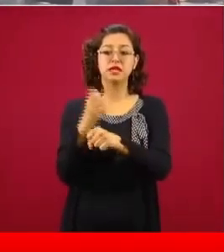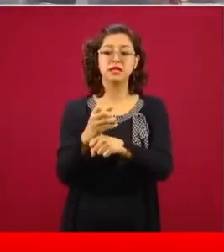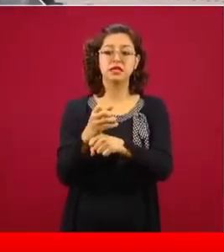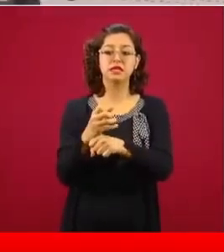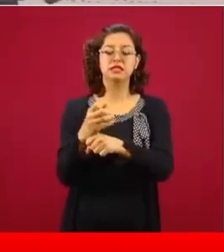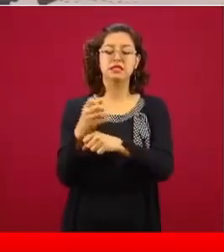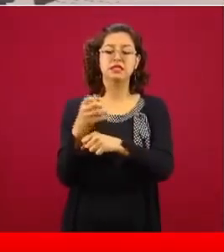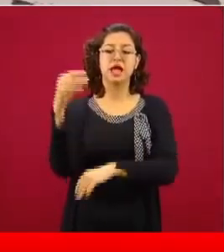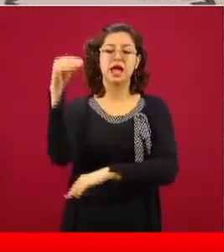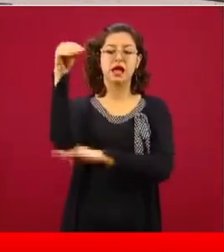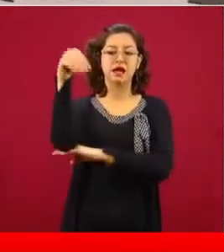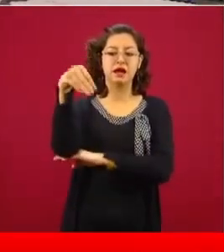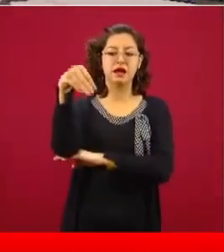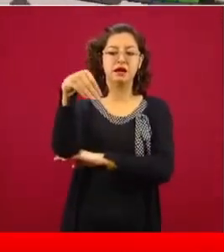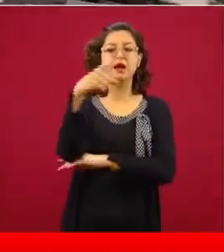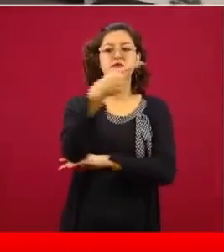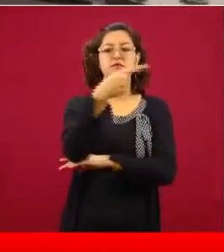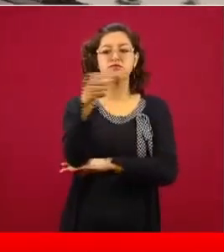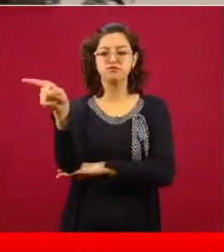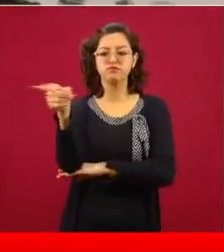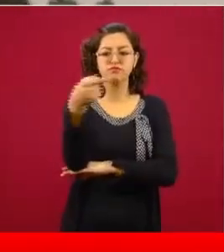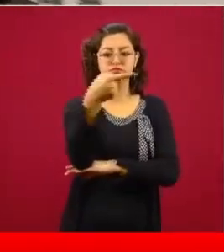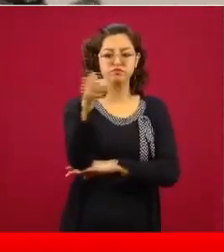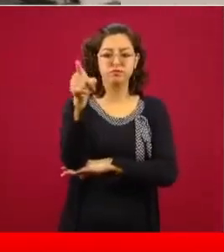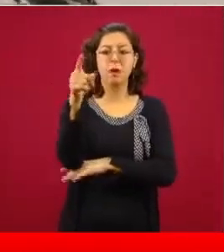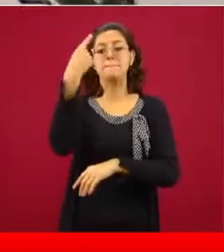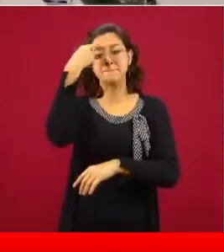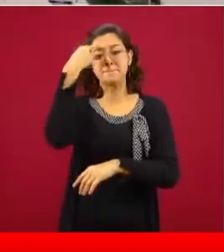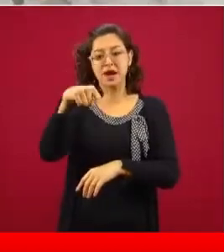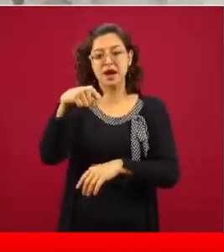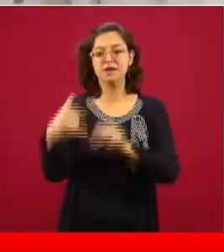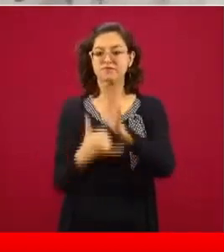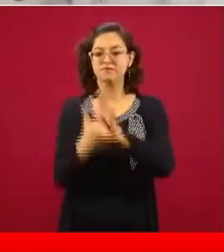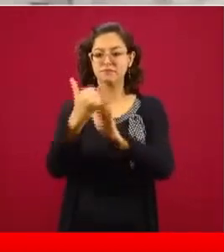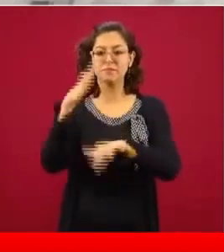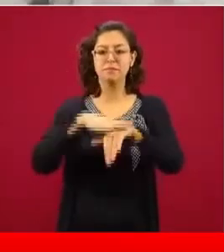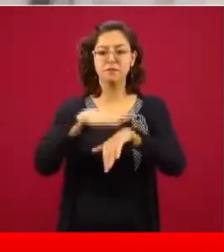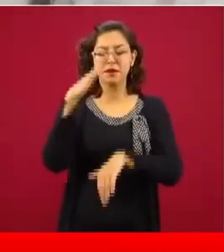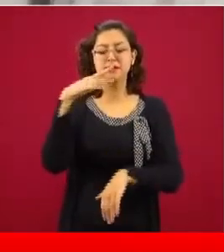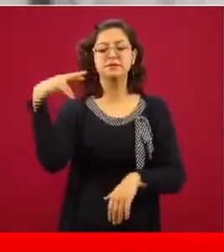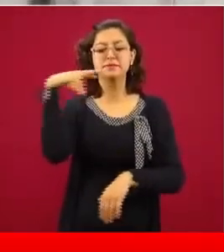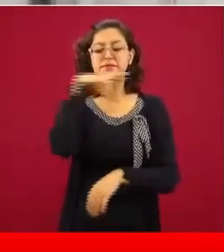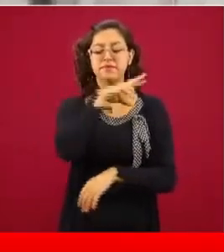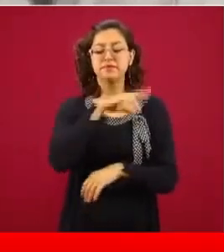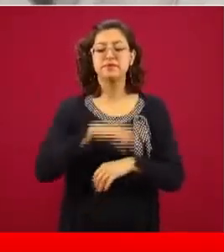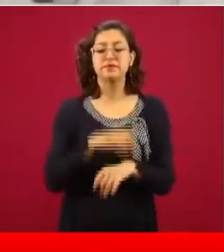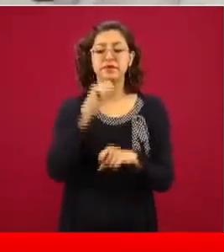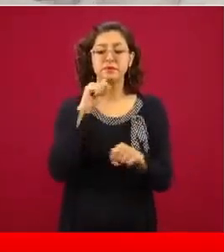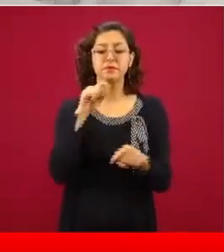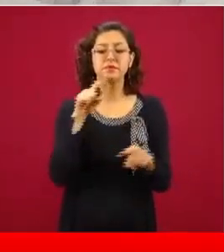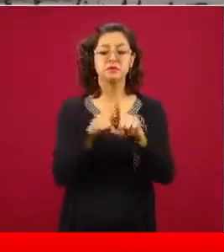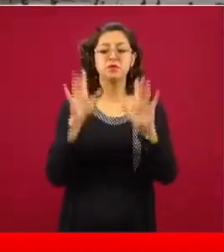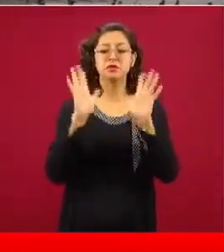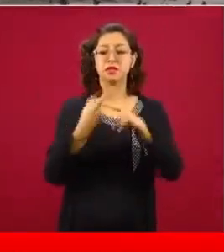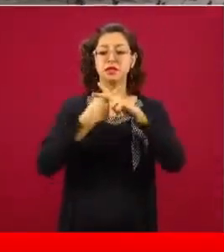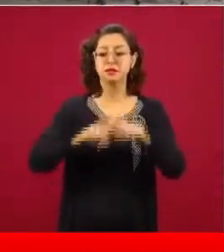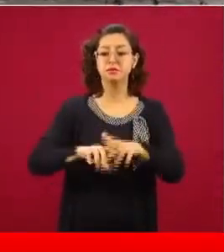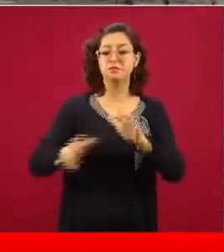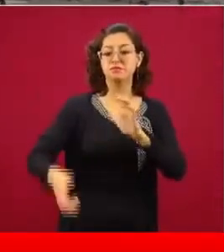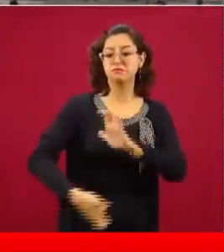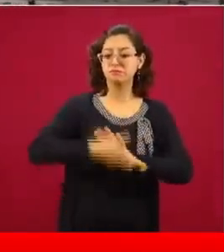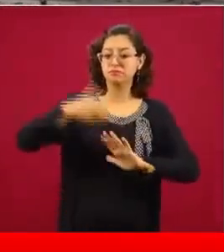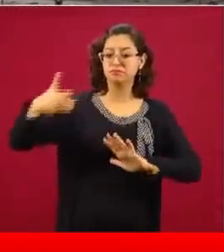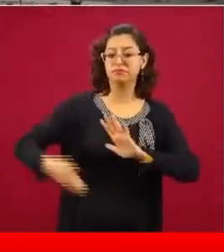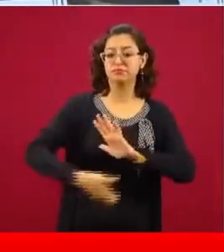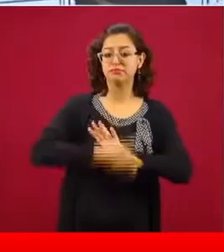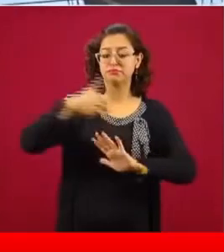del montaje. En el estacionamiento y terminal intermodal de transporte terrestre, se lleva a cabo la excavación en edificaciones y